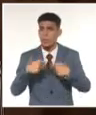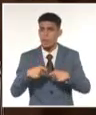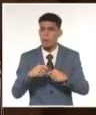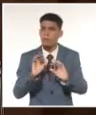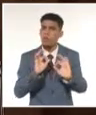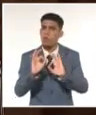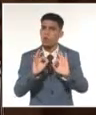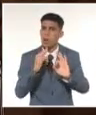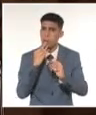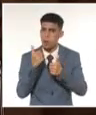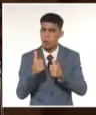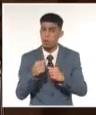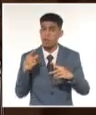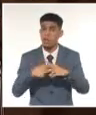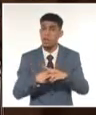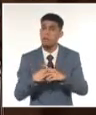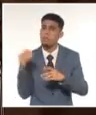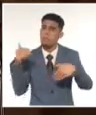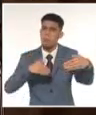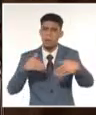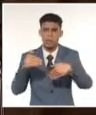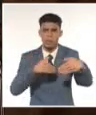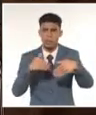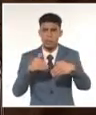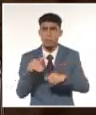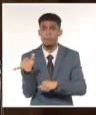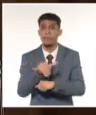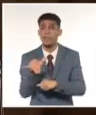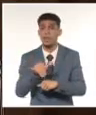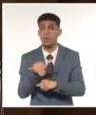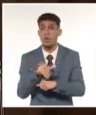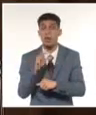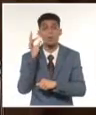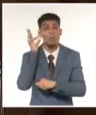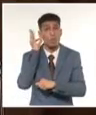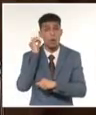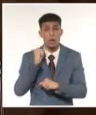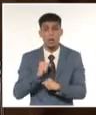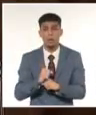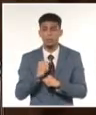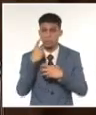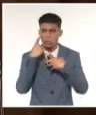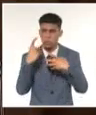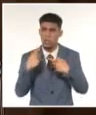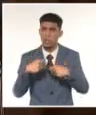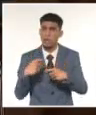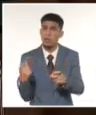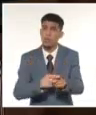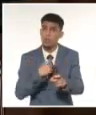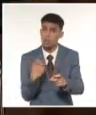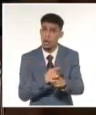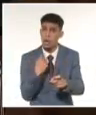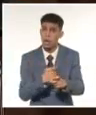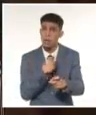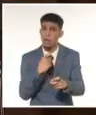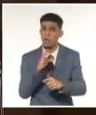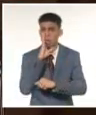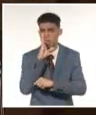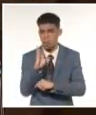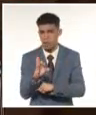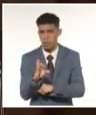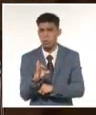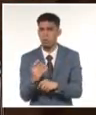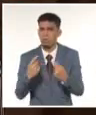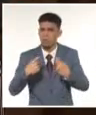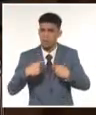mayor participación, al mismo tiempo que en el caso de las mujeres nos toca luchar mucho más activamente por el respeto a su